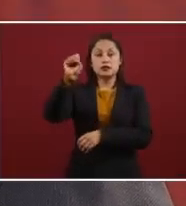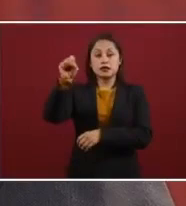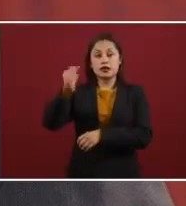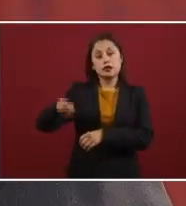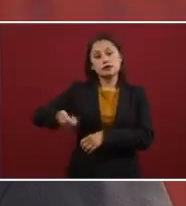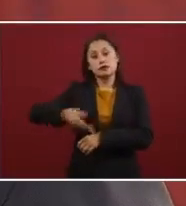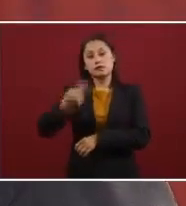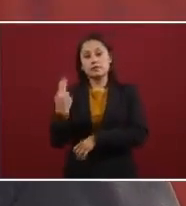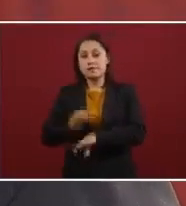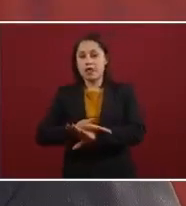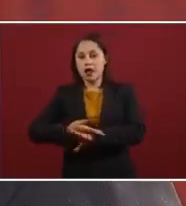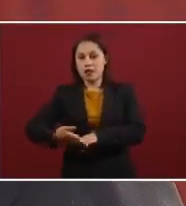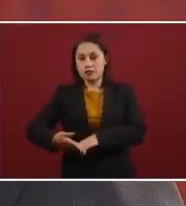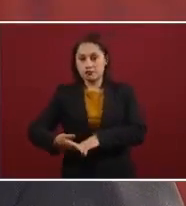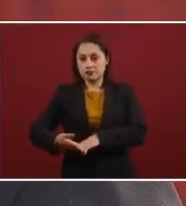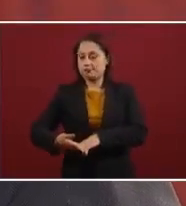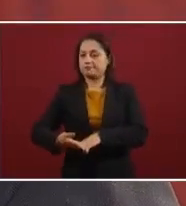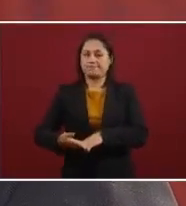no